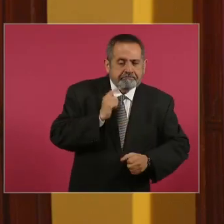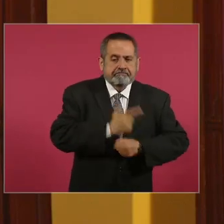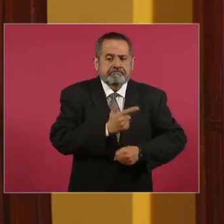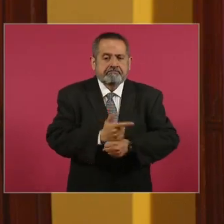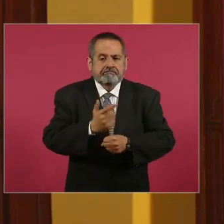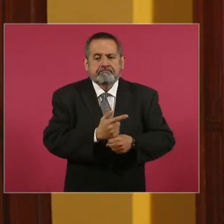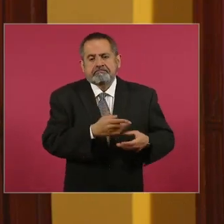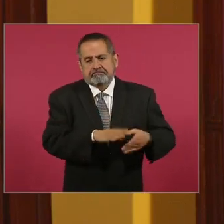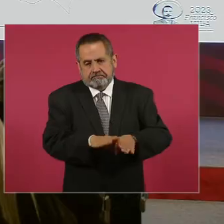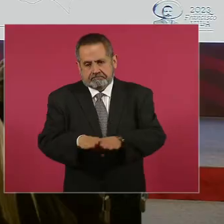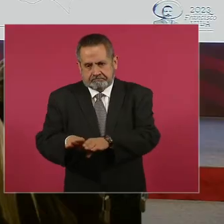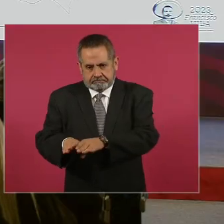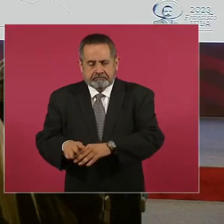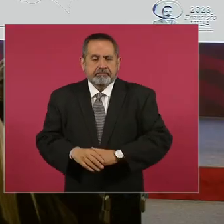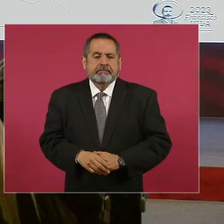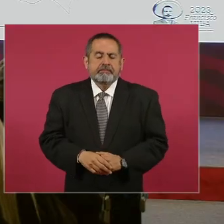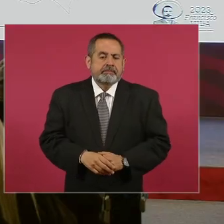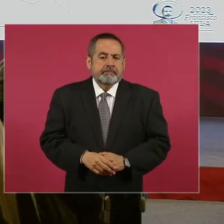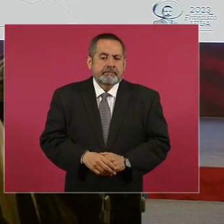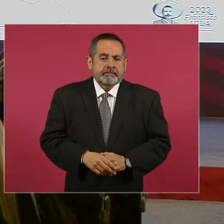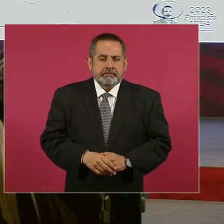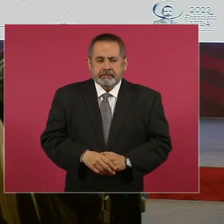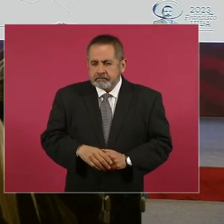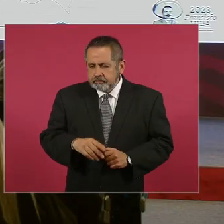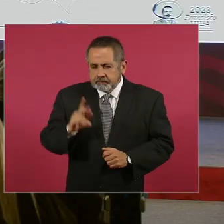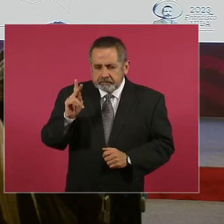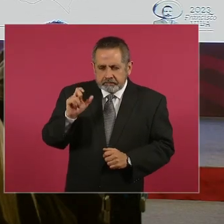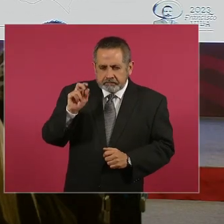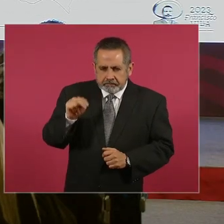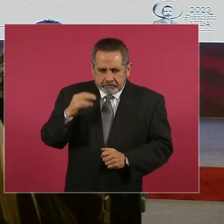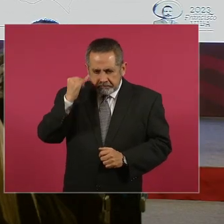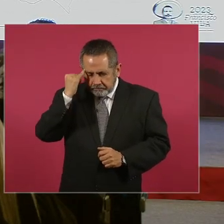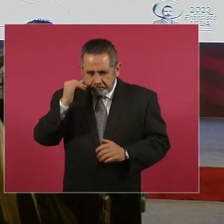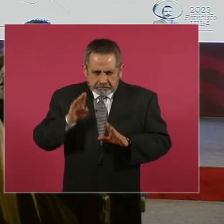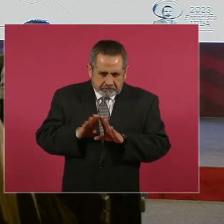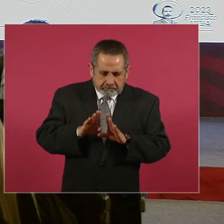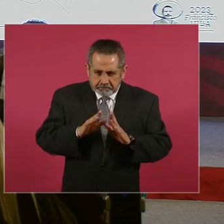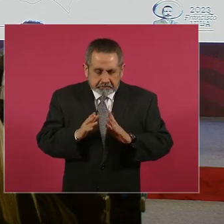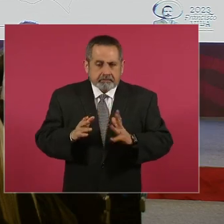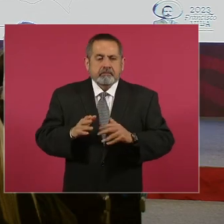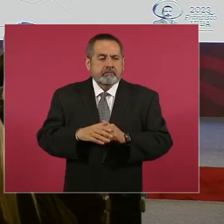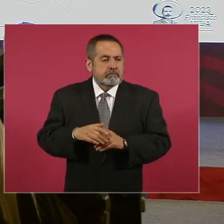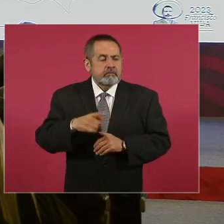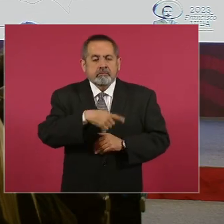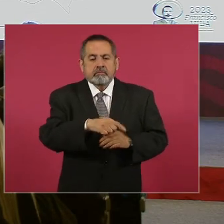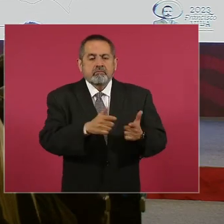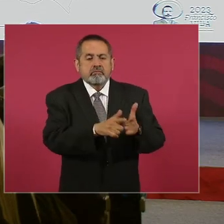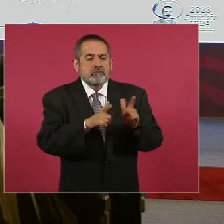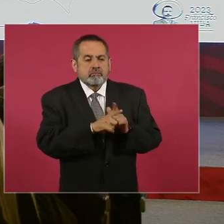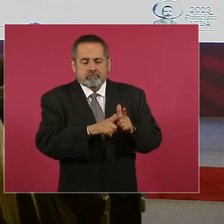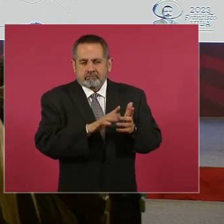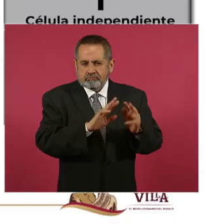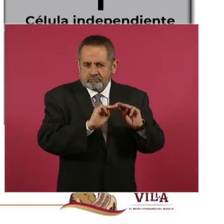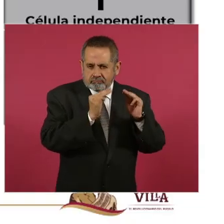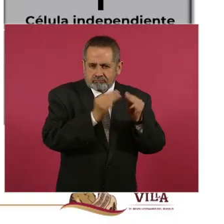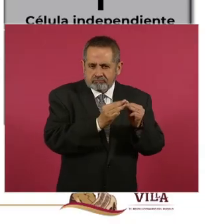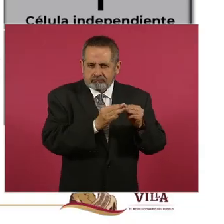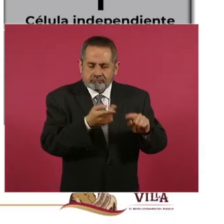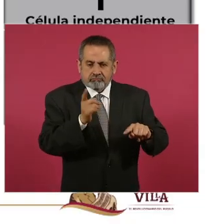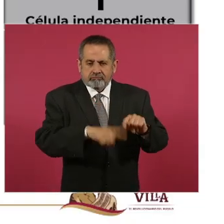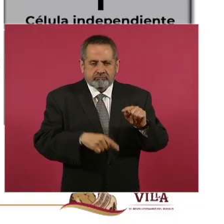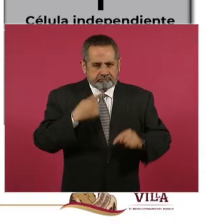por favor. En la estrategia, en lo que corresponde a la afectación a grupos delictivos con el empleo de